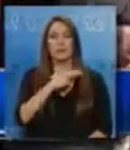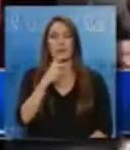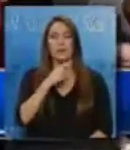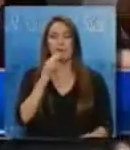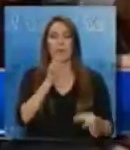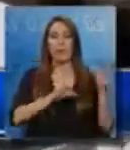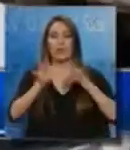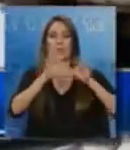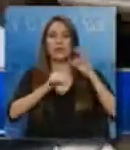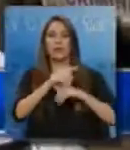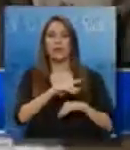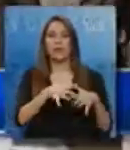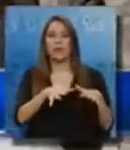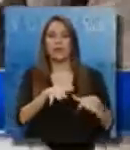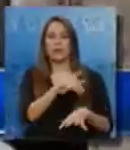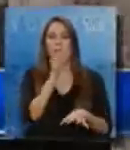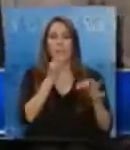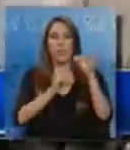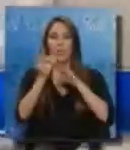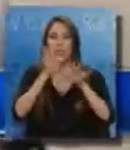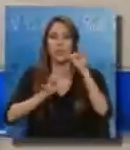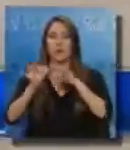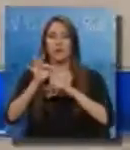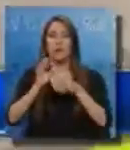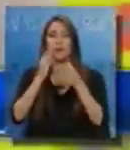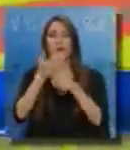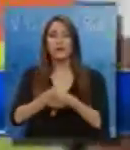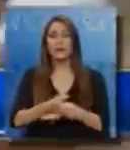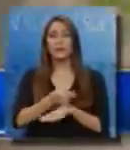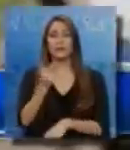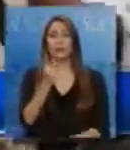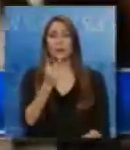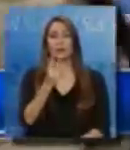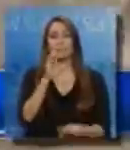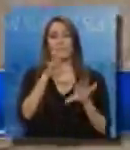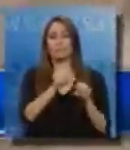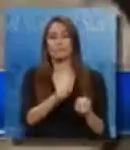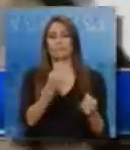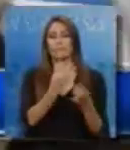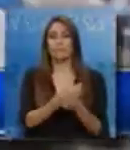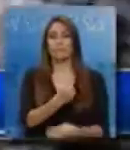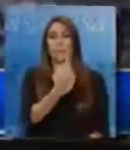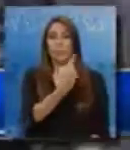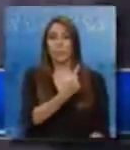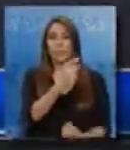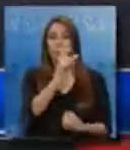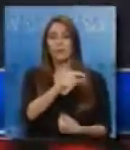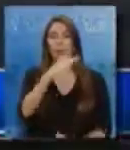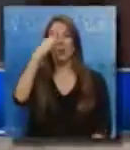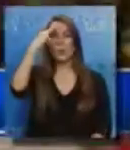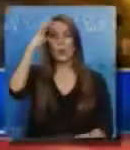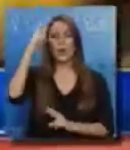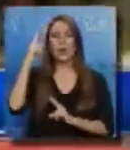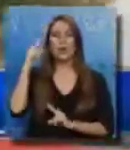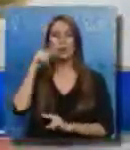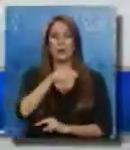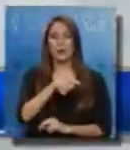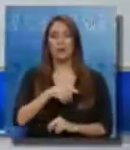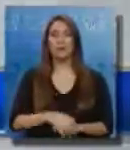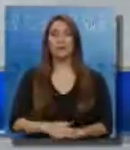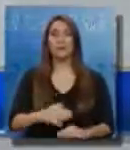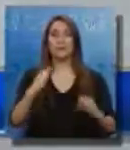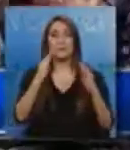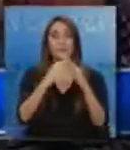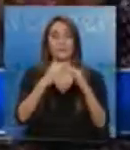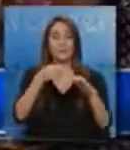él estaba demasiado nervioso. Durante el allanamiento fueron detenidos dos sujetos, uno de ellos, guardia de seguridad. Y en el allanamiento